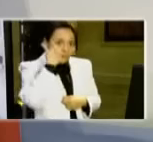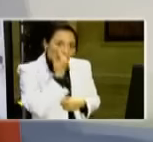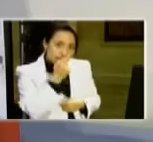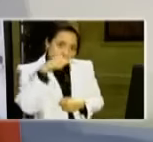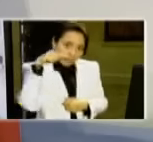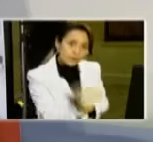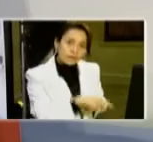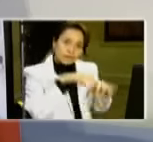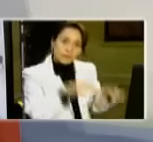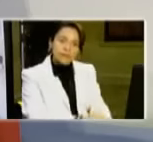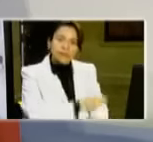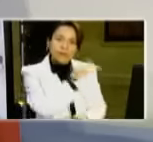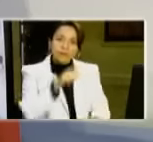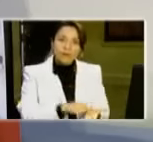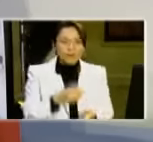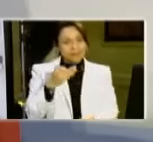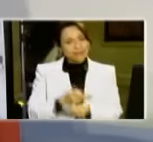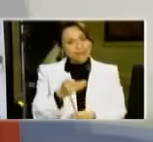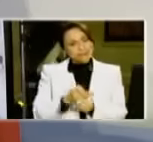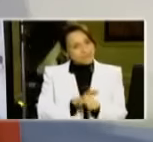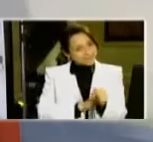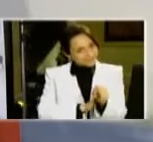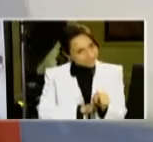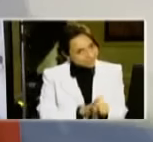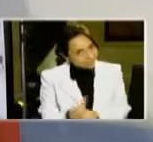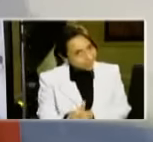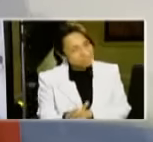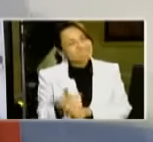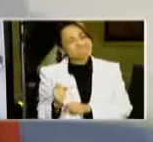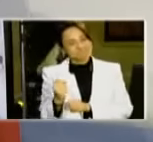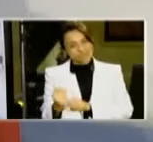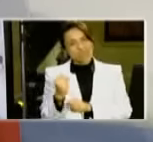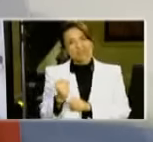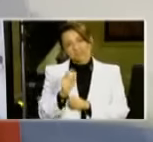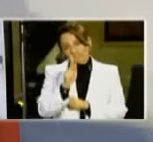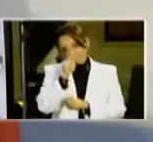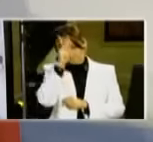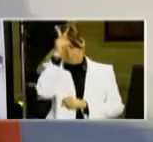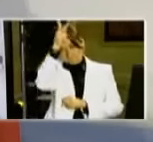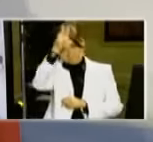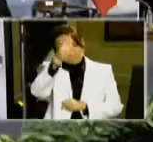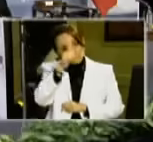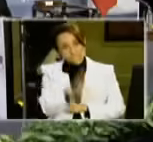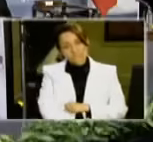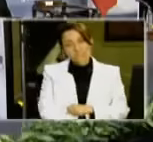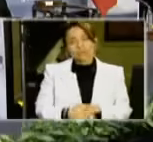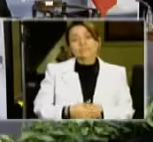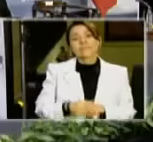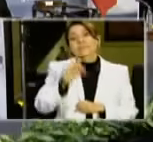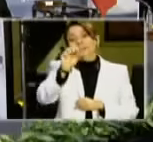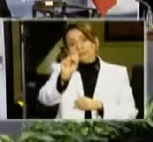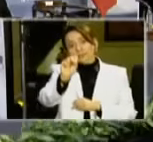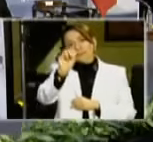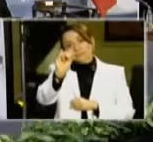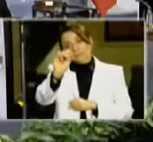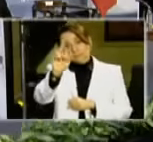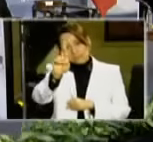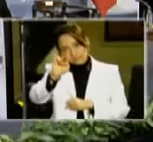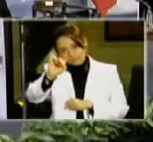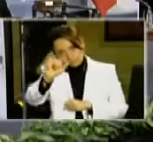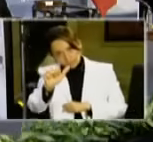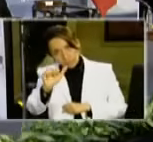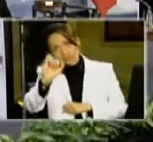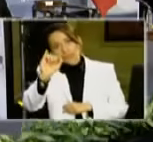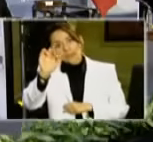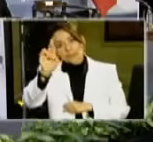centra en el Medio Oriente, donde la violencia en Irak y Siria parece interminable, con la aparición de un actor aún